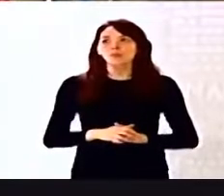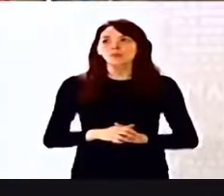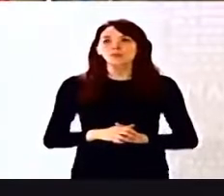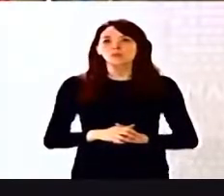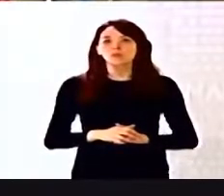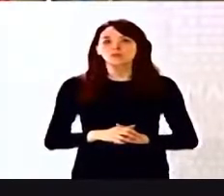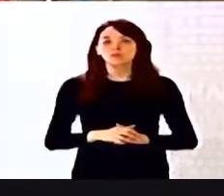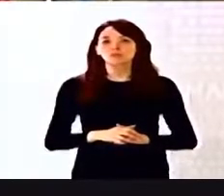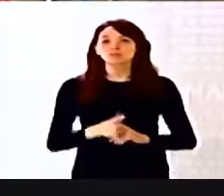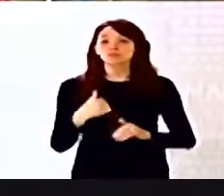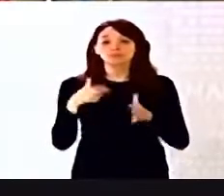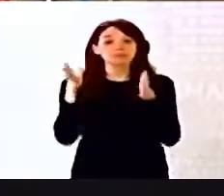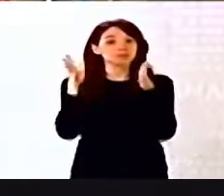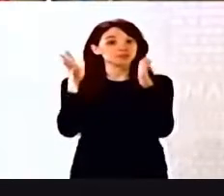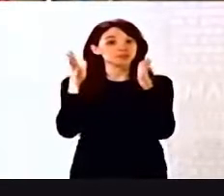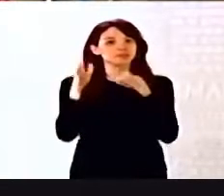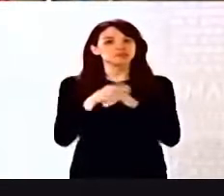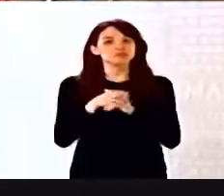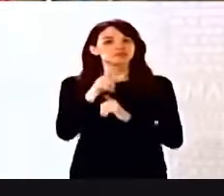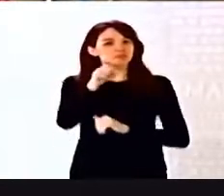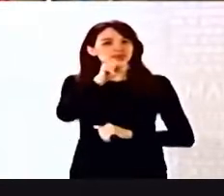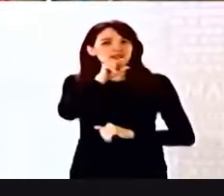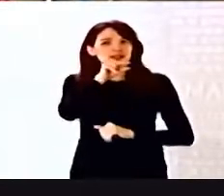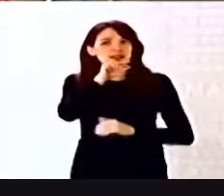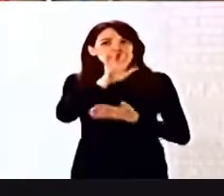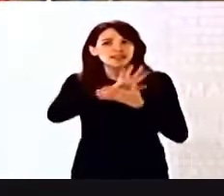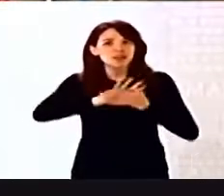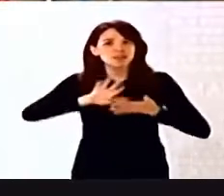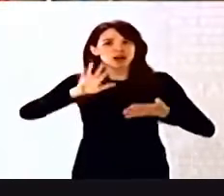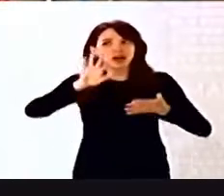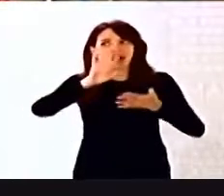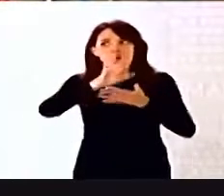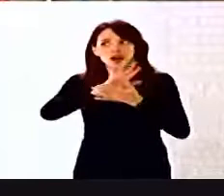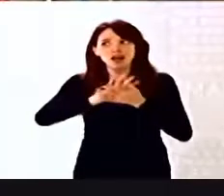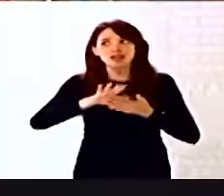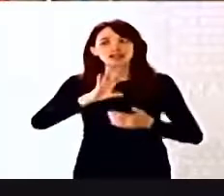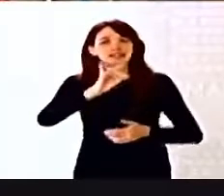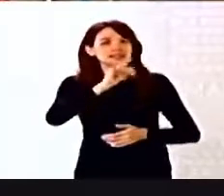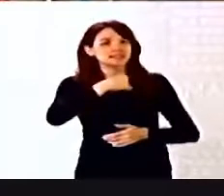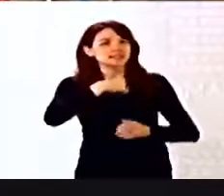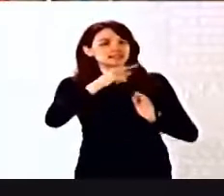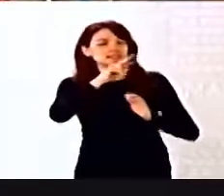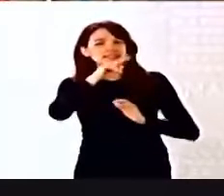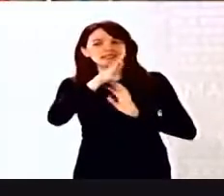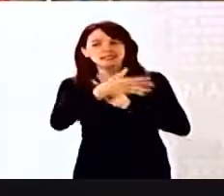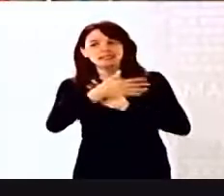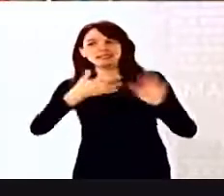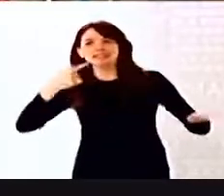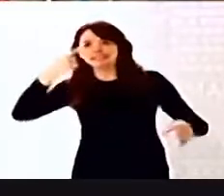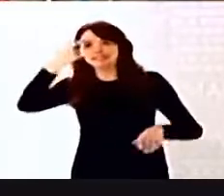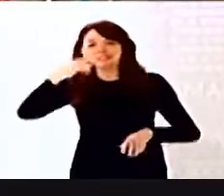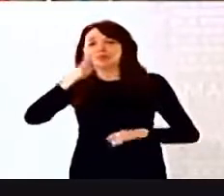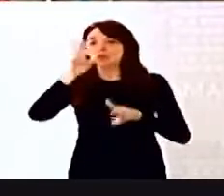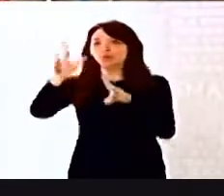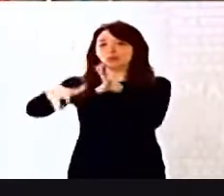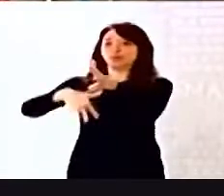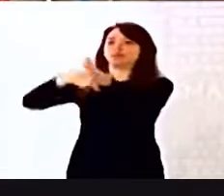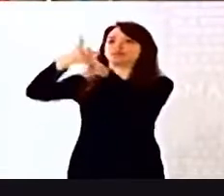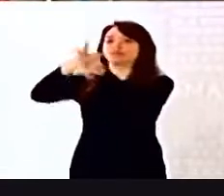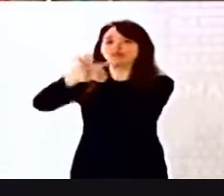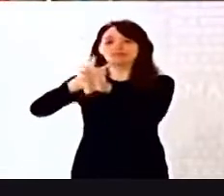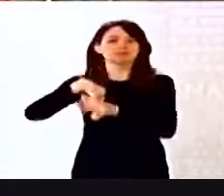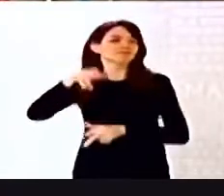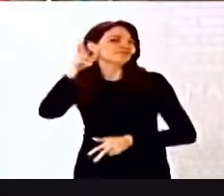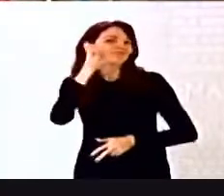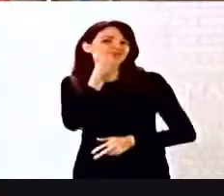hacer una recomendación. Vaya un poco más despacio porque Y el sistema... hablo rápido, lo sé. No, es que el sistema de videoconferencia no permite que yo le